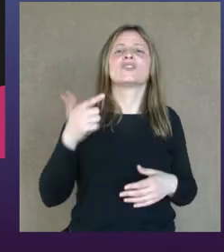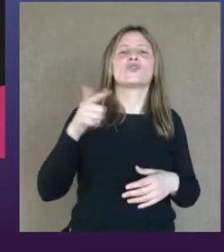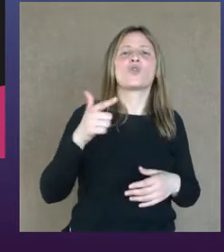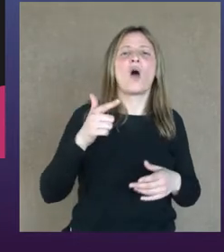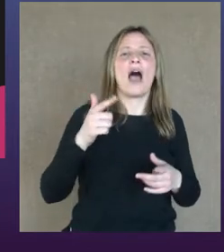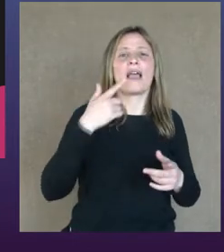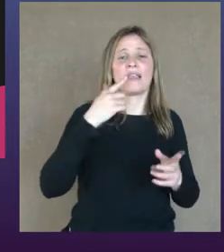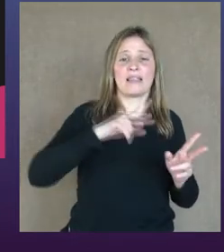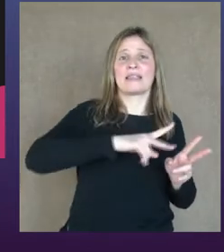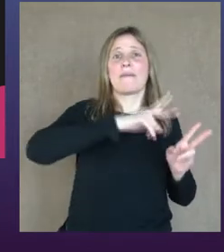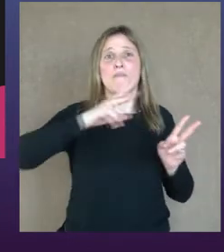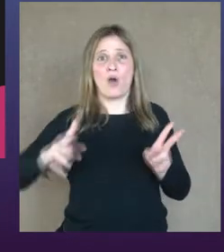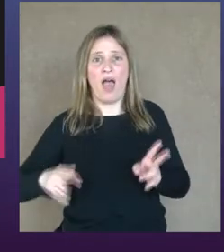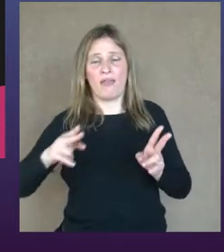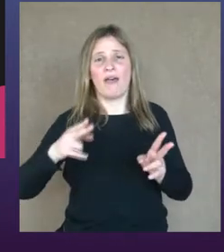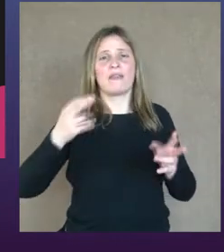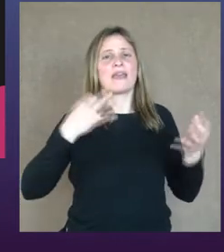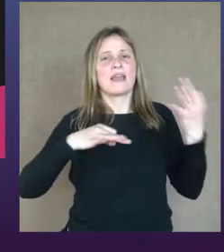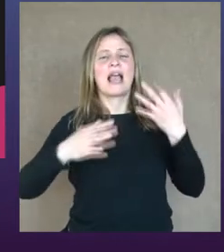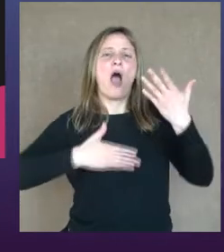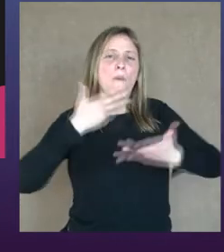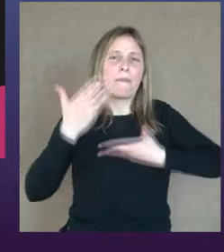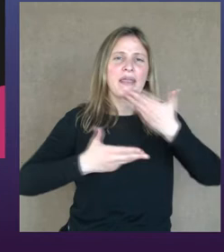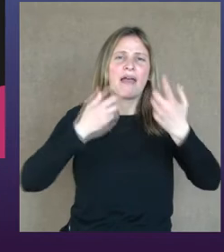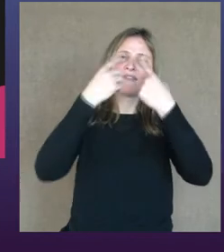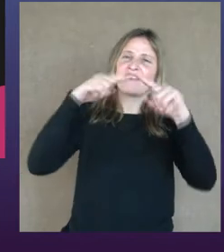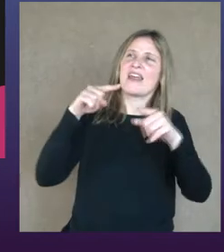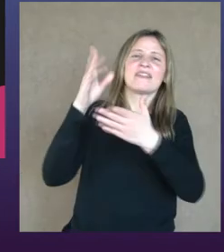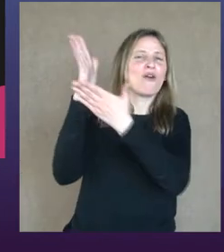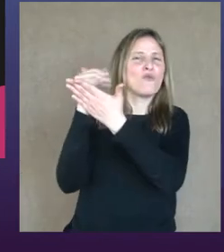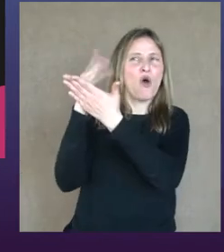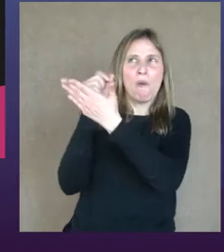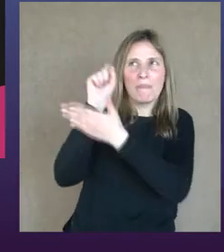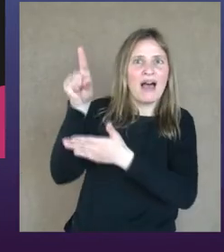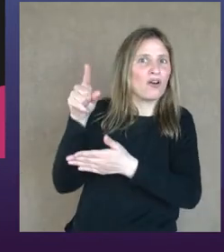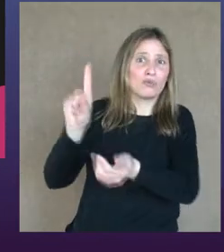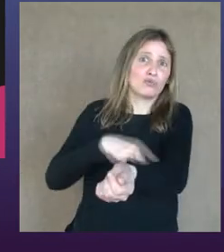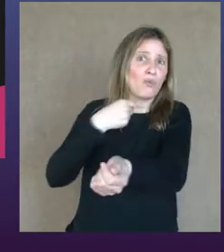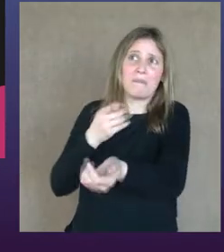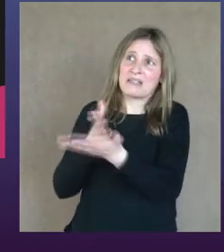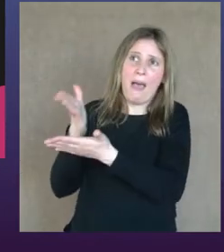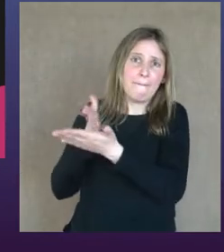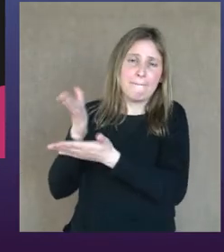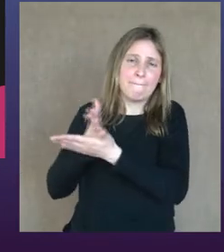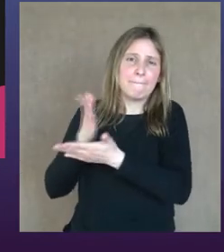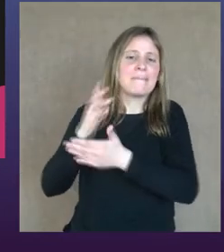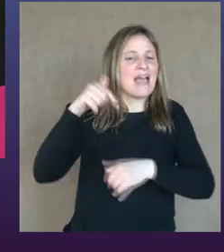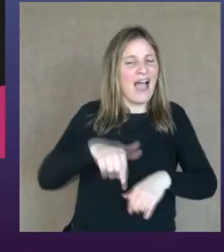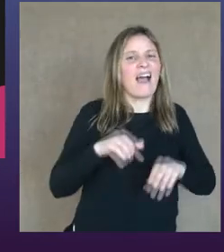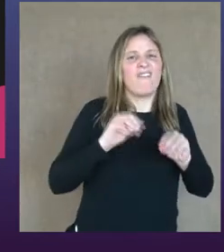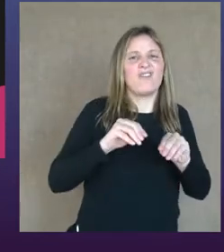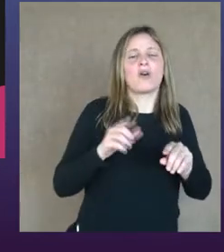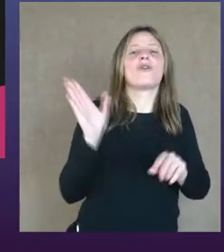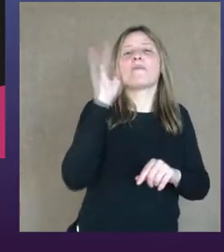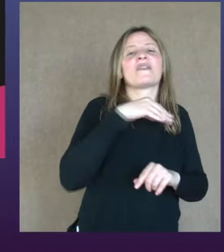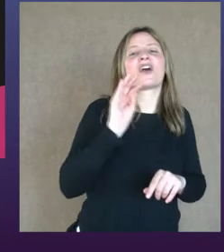temporadas operísticas como tienen los países europeos. Entonces, al no tener temporadas operísticas, lo poco que se tienen que hacer con profesionales. No pueden mandar a